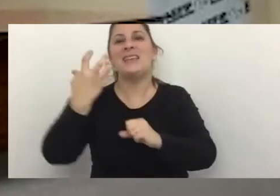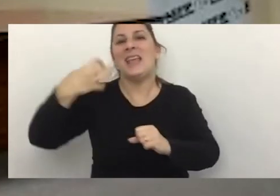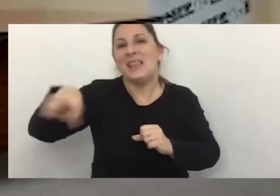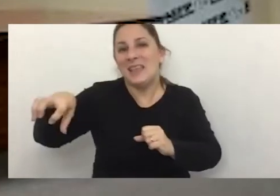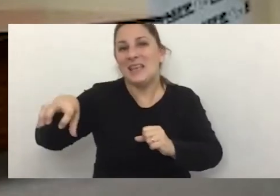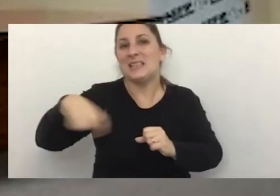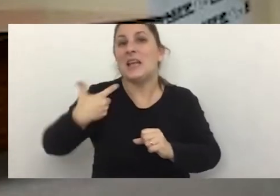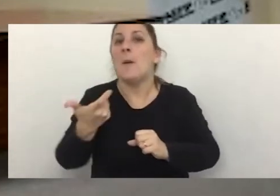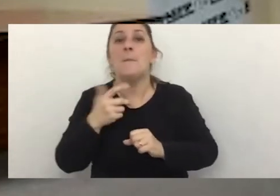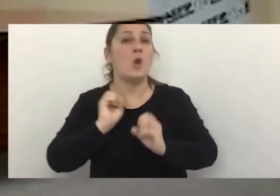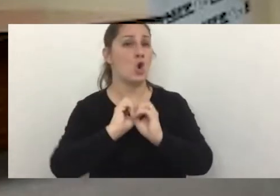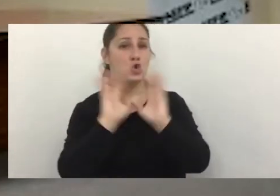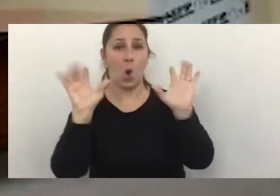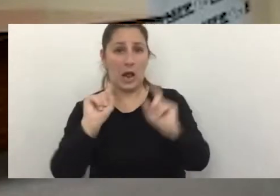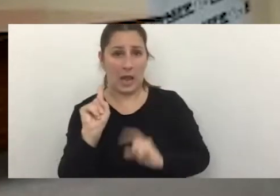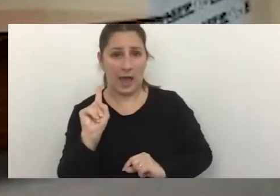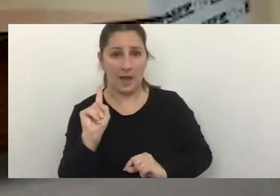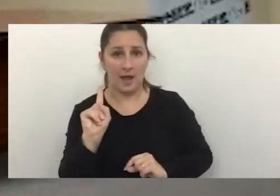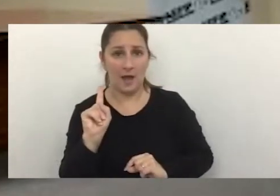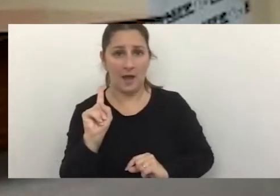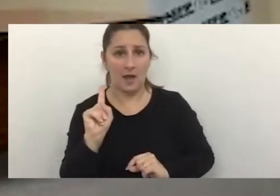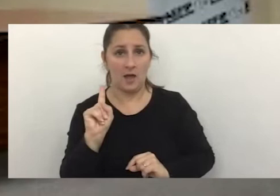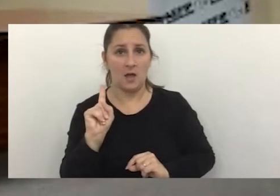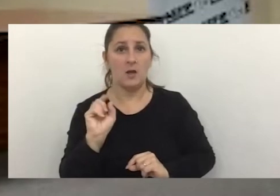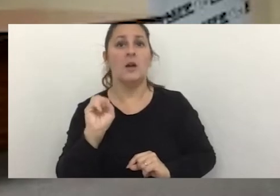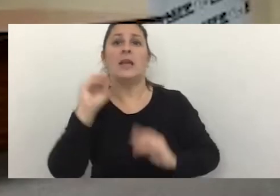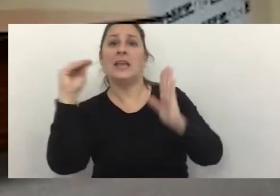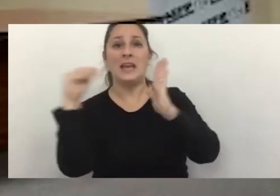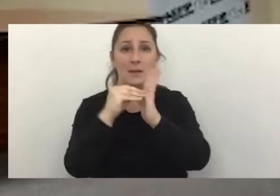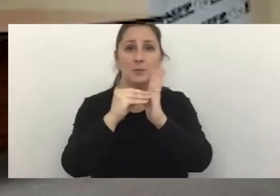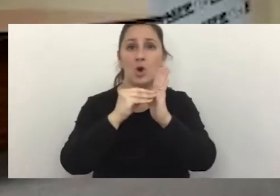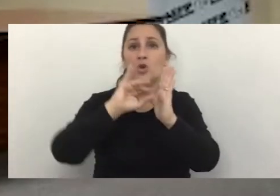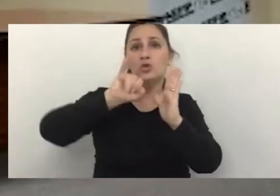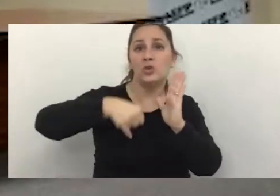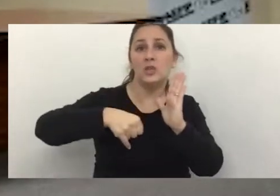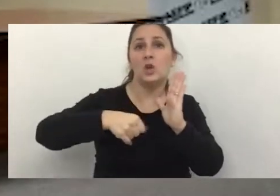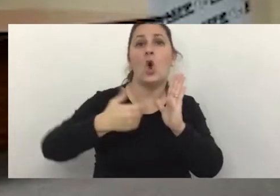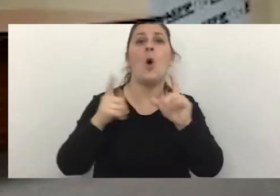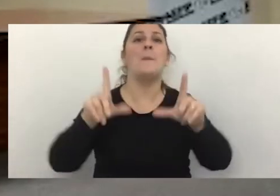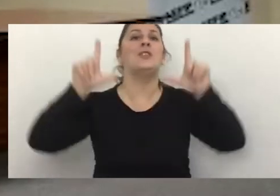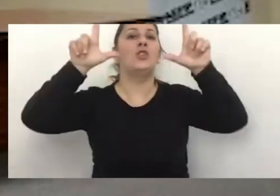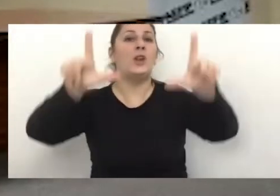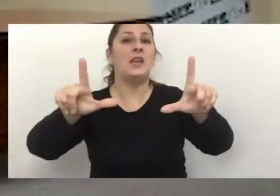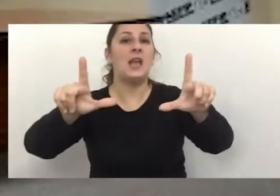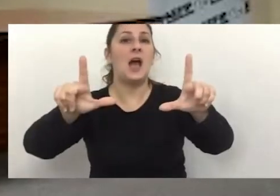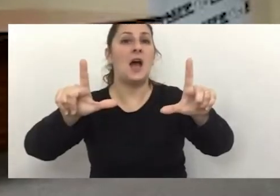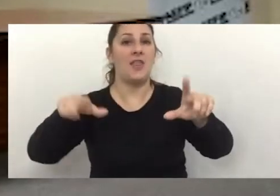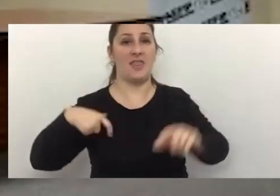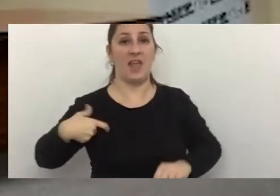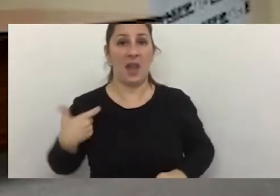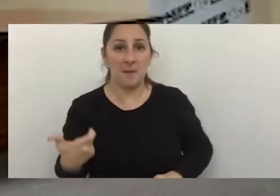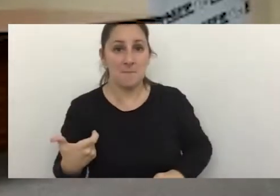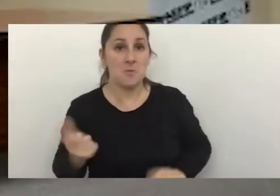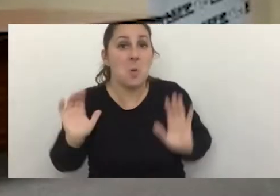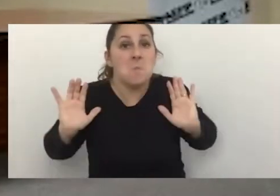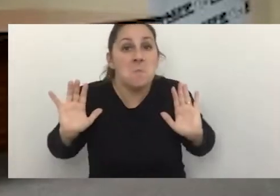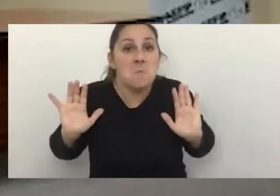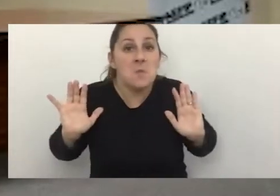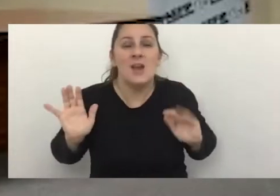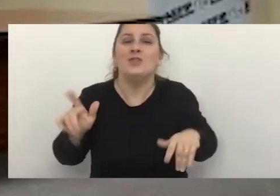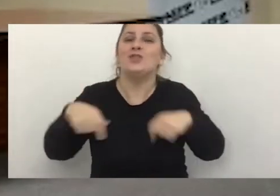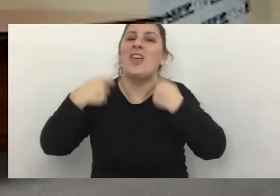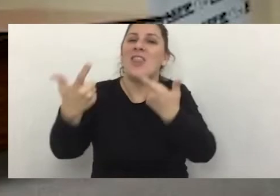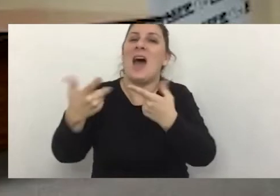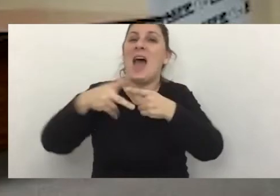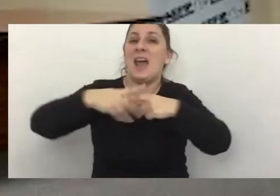aclarar si simplemente inscrito o con personalidad gremial. Con lo cual, le da una herramienta jurídica a